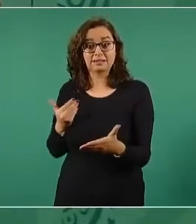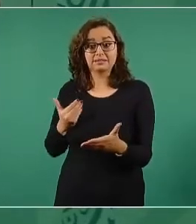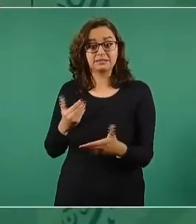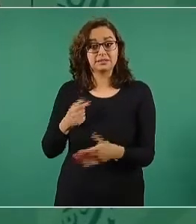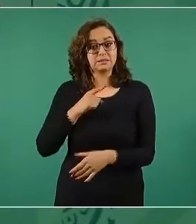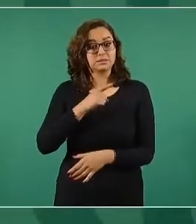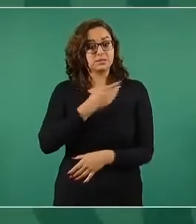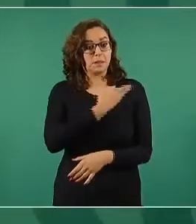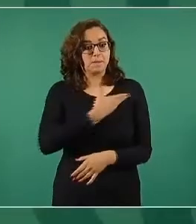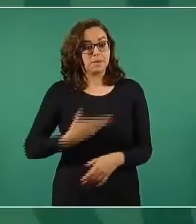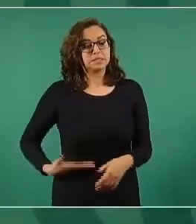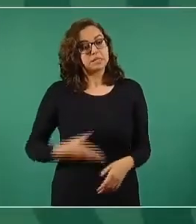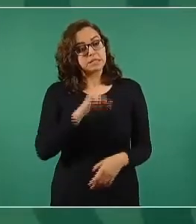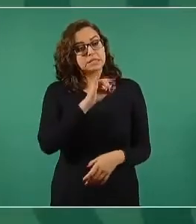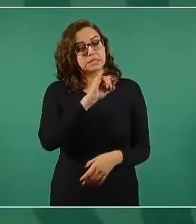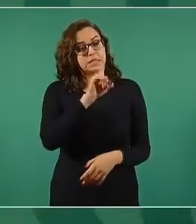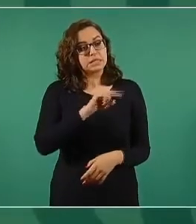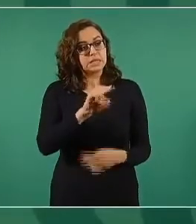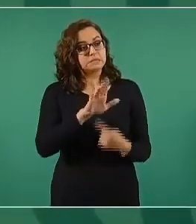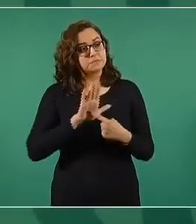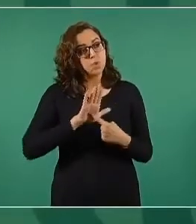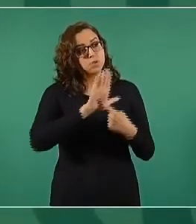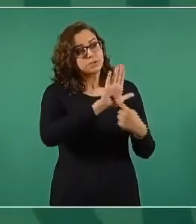con el presidente Díaz Ordaz